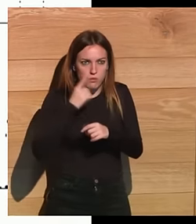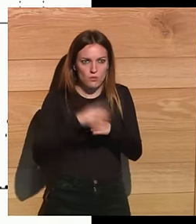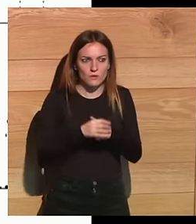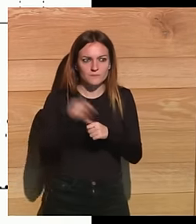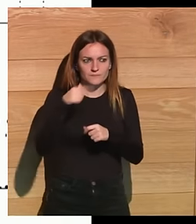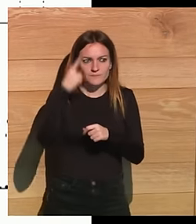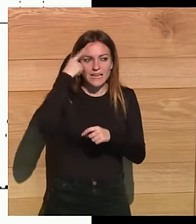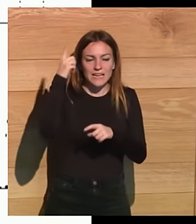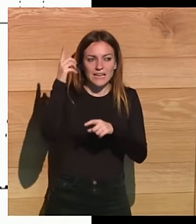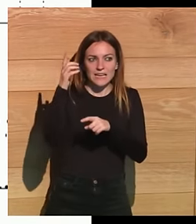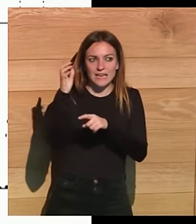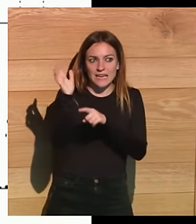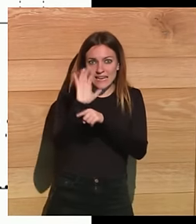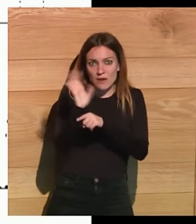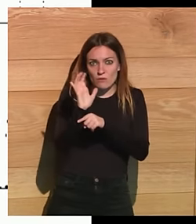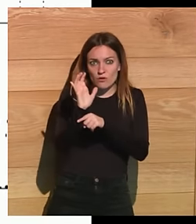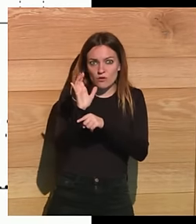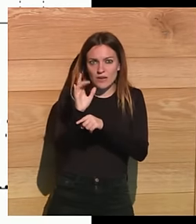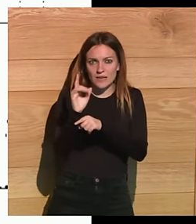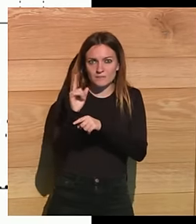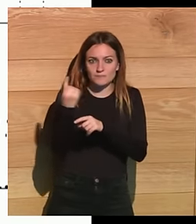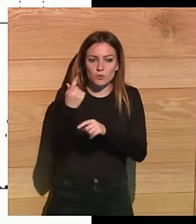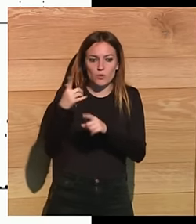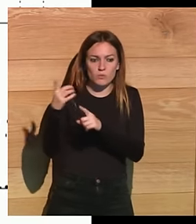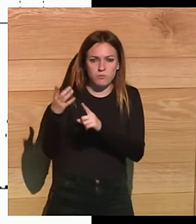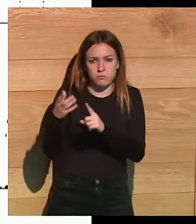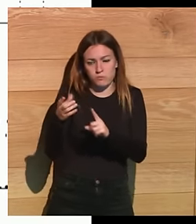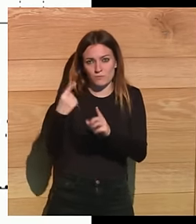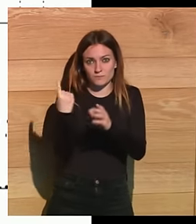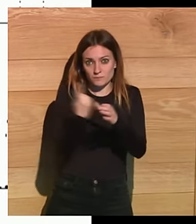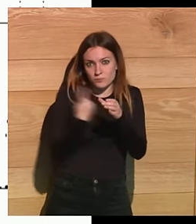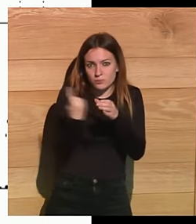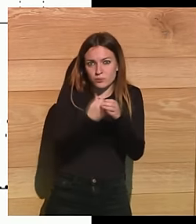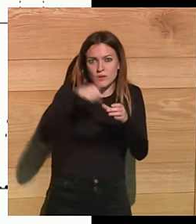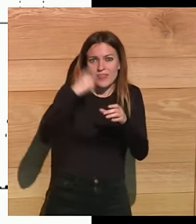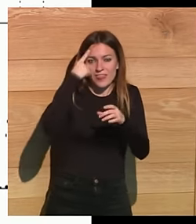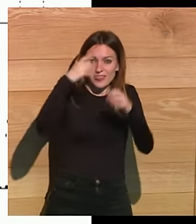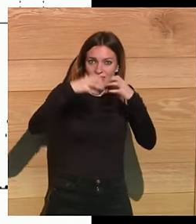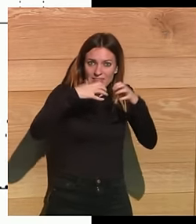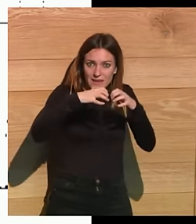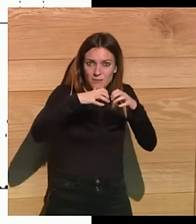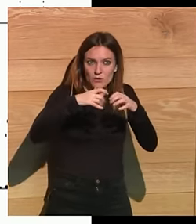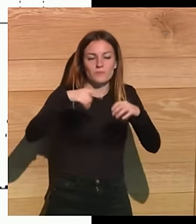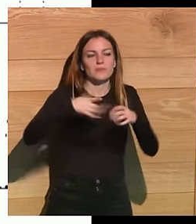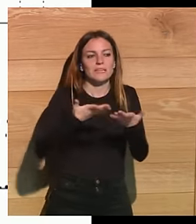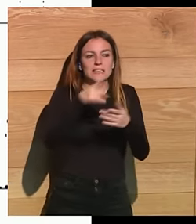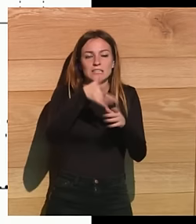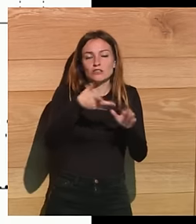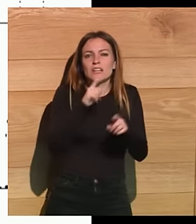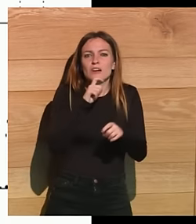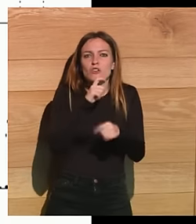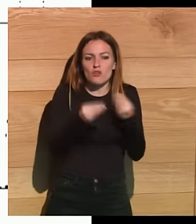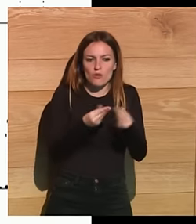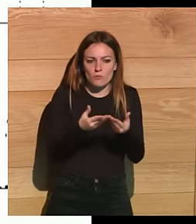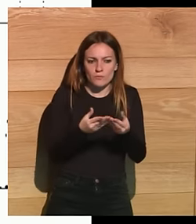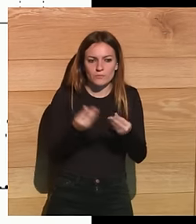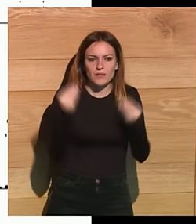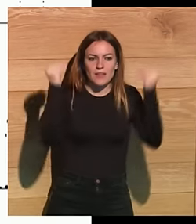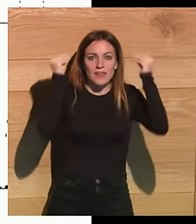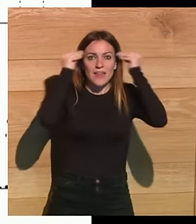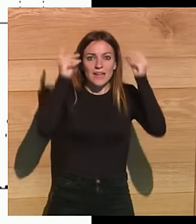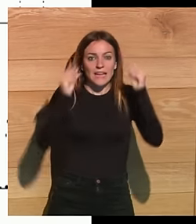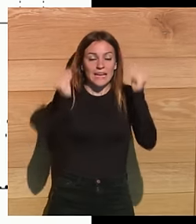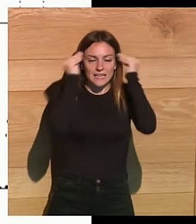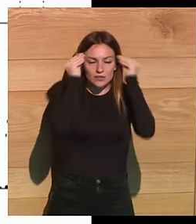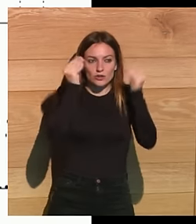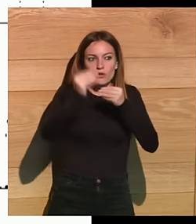neurona aislada en el cerebro humano, y así va el experimento. Insertas el electrodo, no eliges a dónde